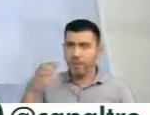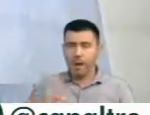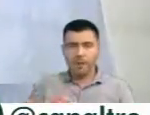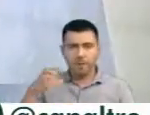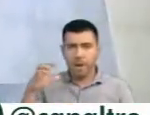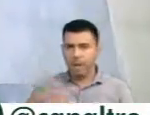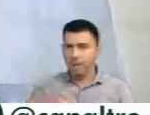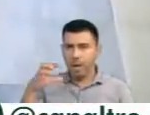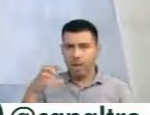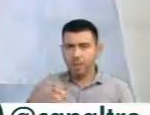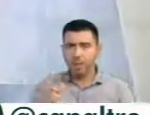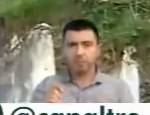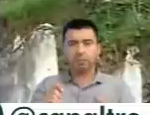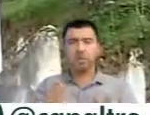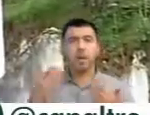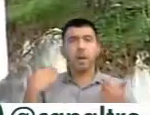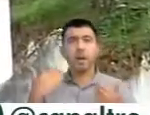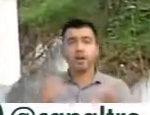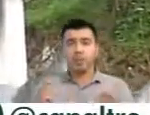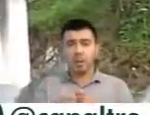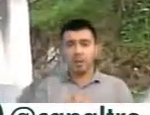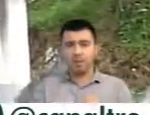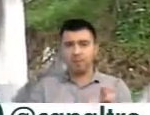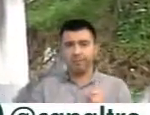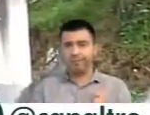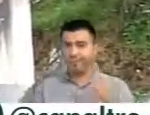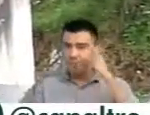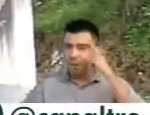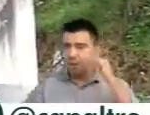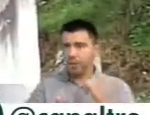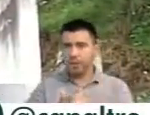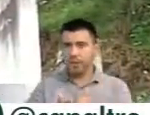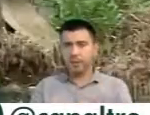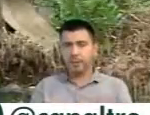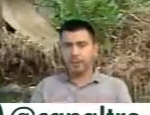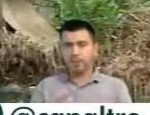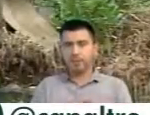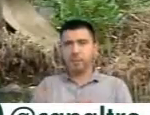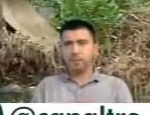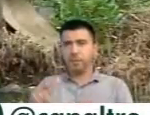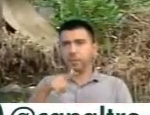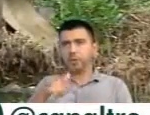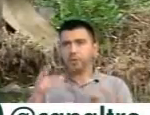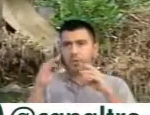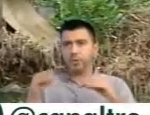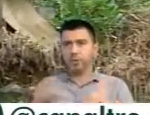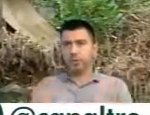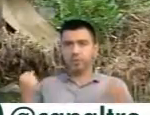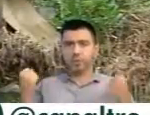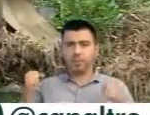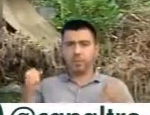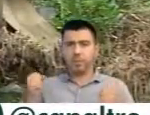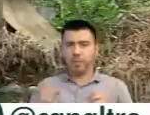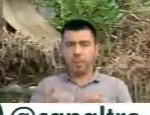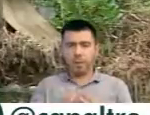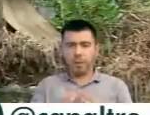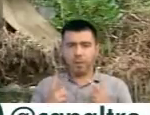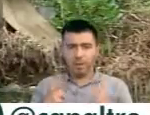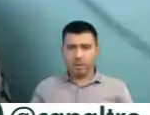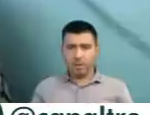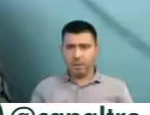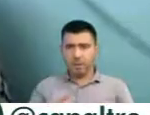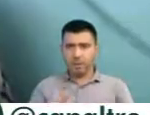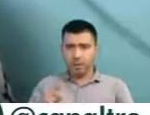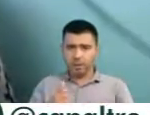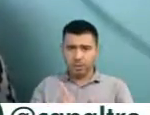lo cual las familias del sector los pinos siguen preocupadas por esta situación si no se toman medidas preventivas